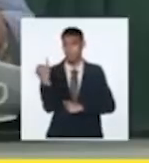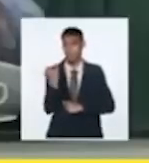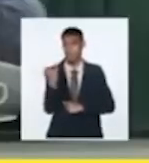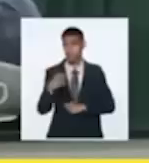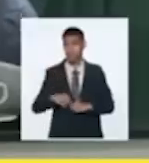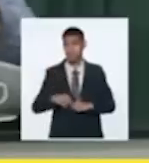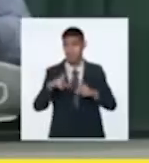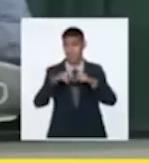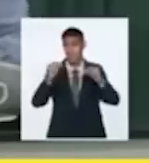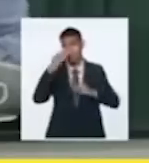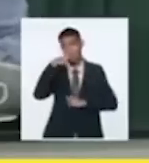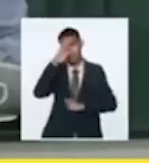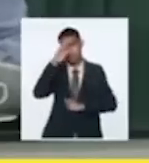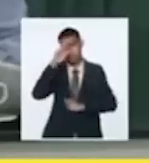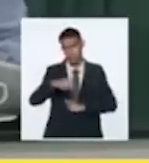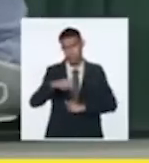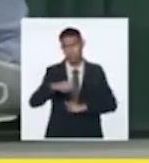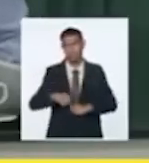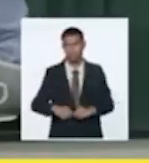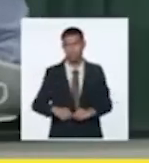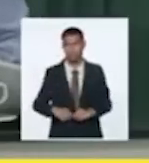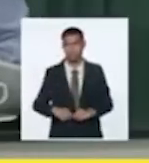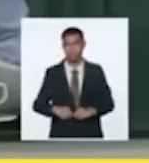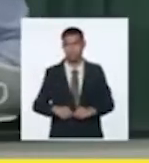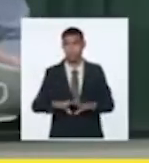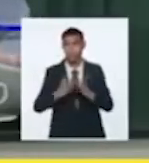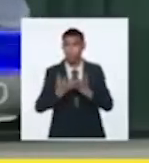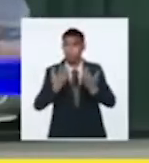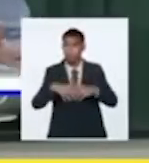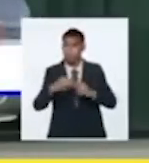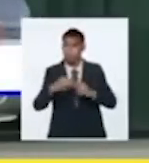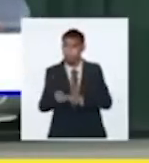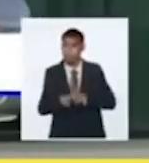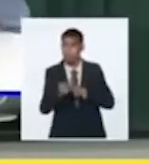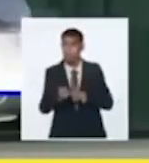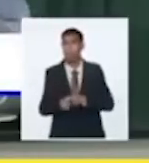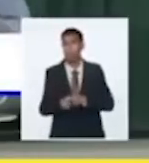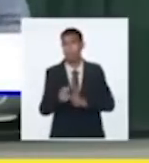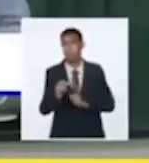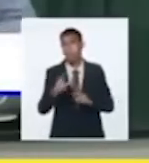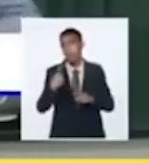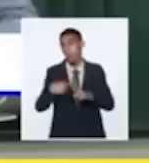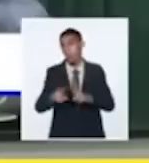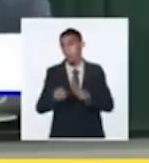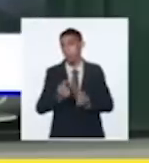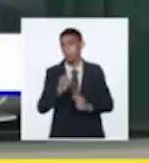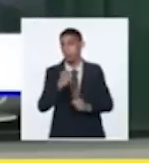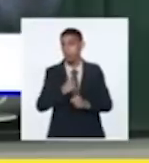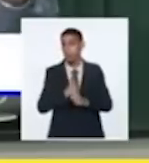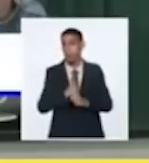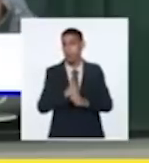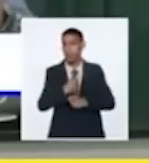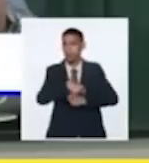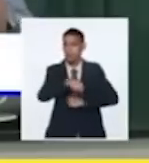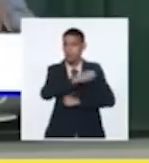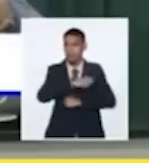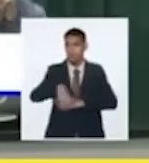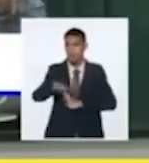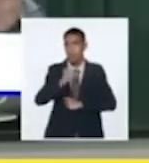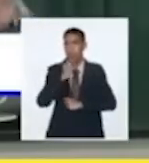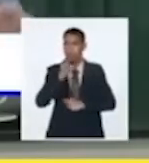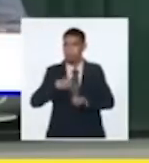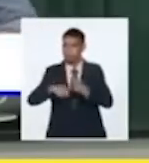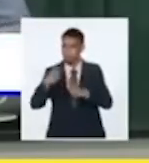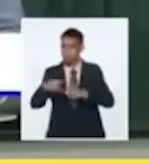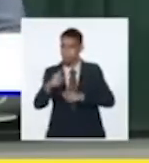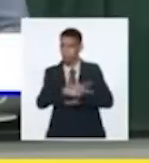del país. Para que nuestros productores agropecuarios y otras formas de gestión, la gente sepa que pueden exportar productos.